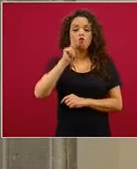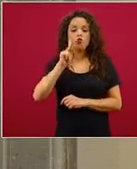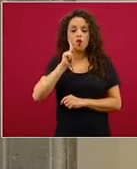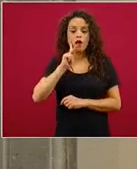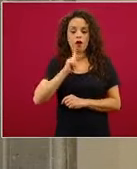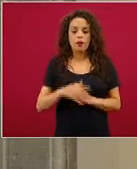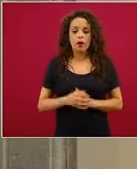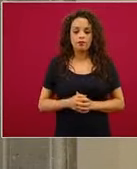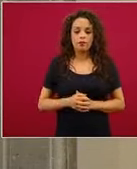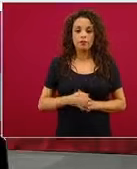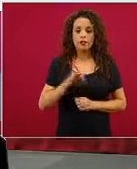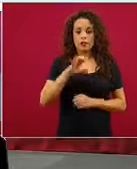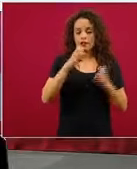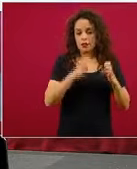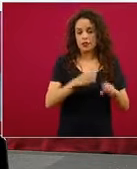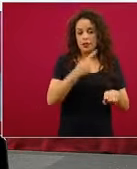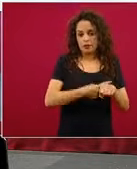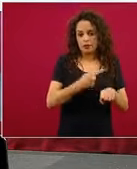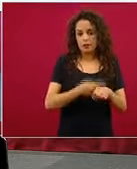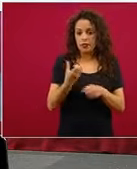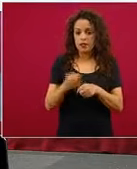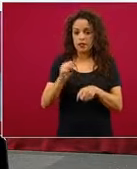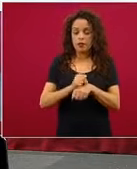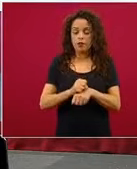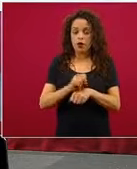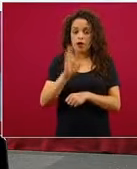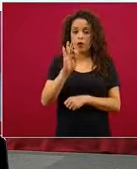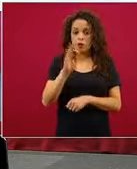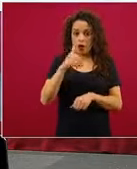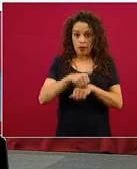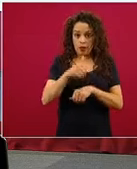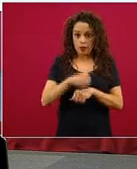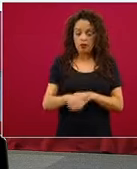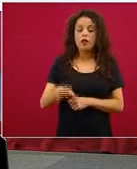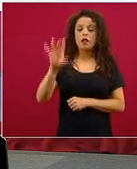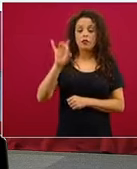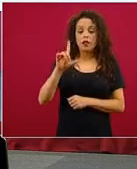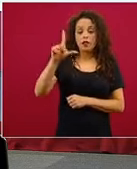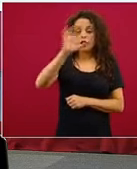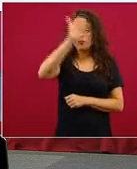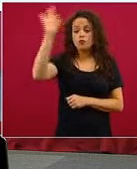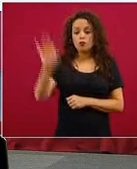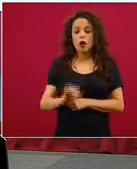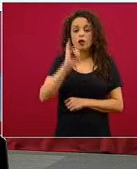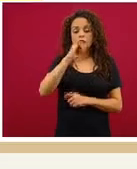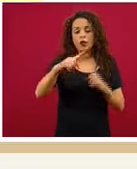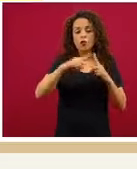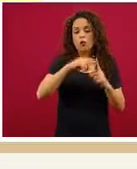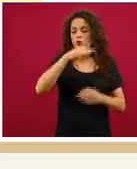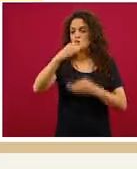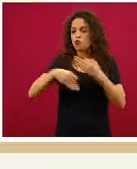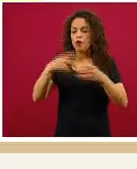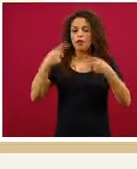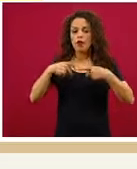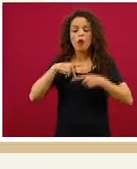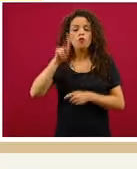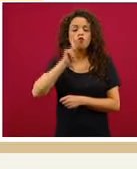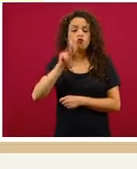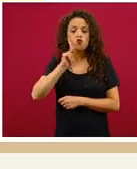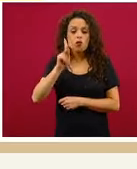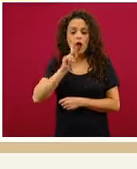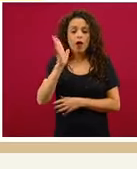semana 40, 37% de ellas han dado positivo a la prueba, es decir, de todas las personas que se han muestreado, que tienen